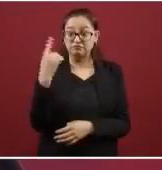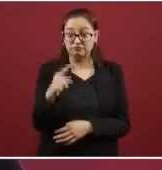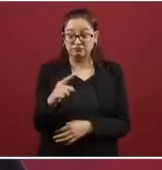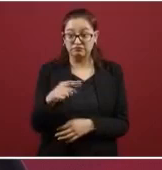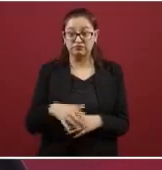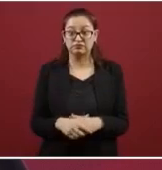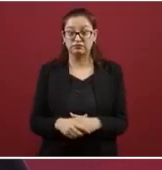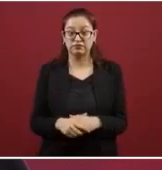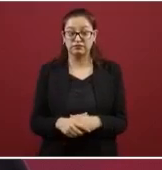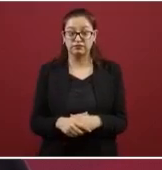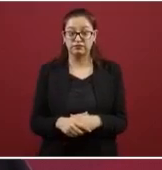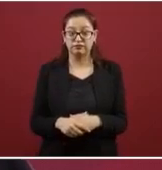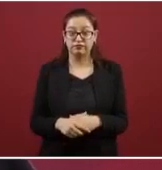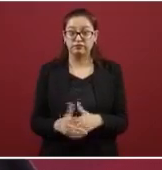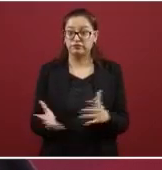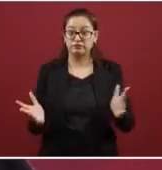algo